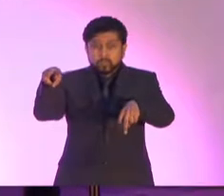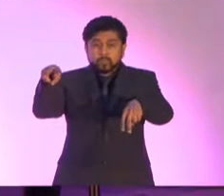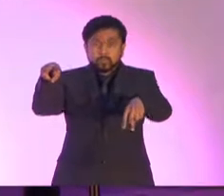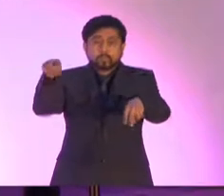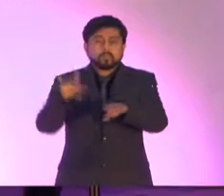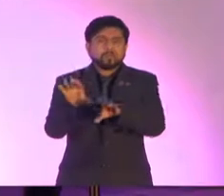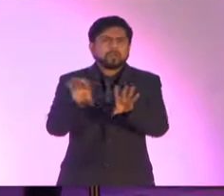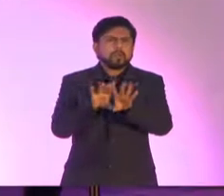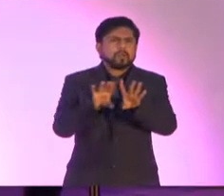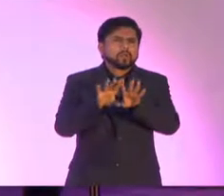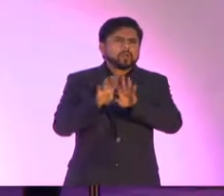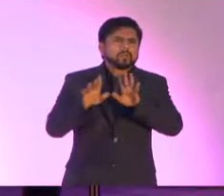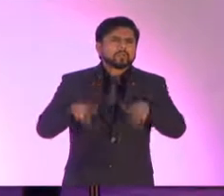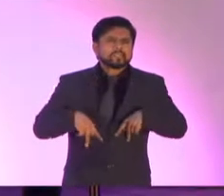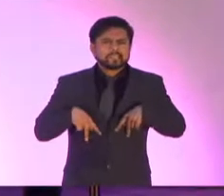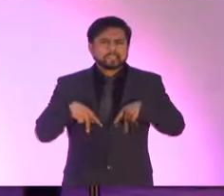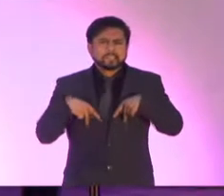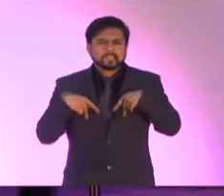extenuada.